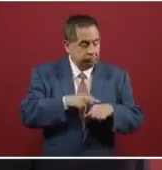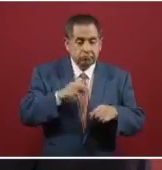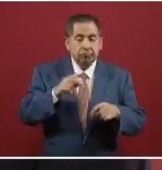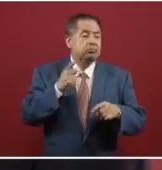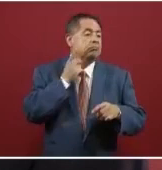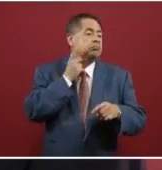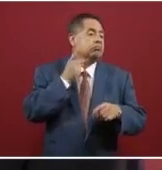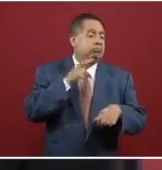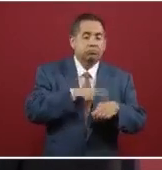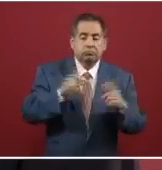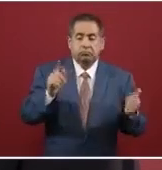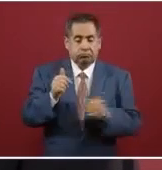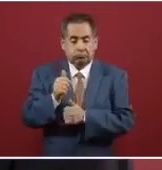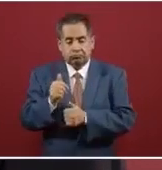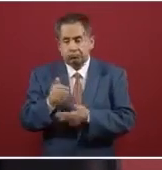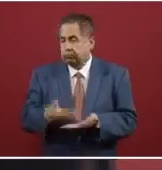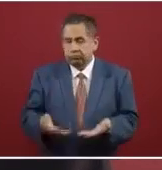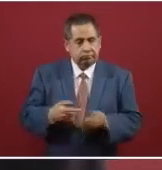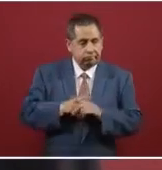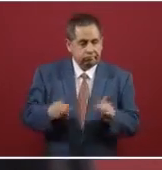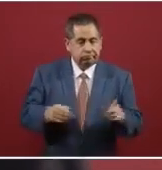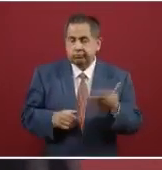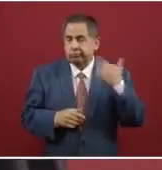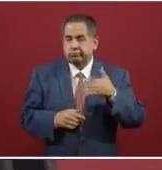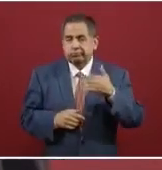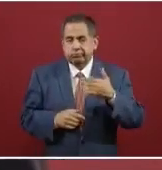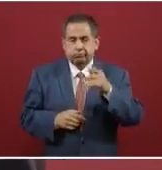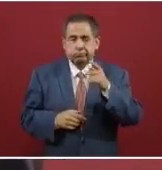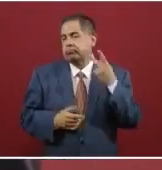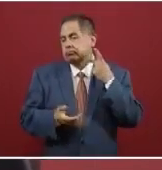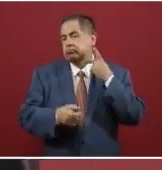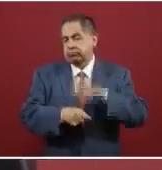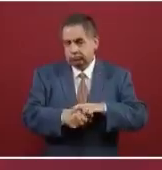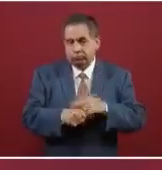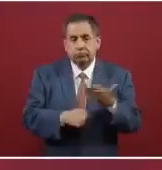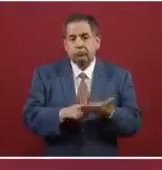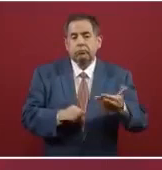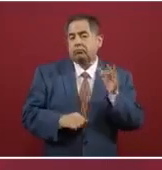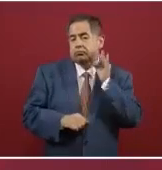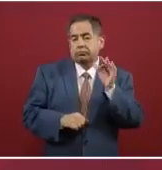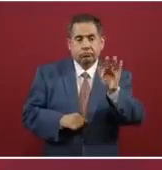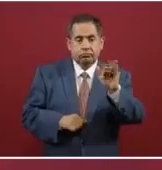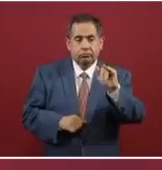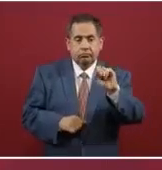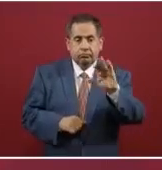Ahora el fiscal general, que antes era el procurador, es independiente.